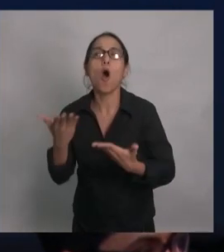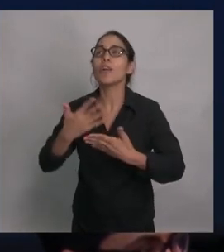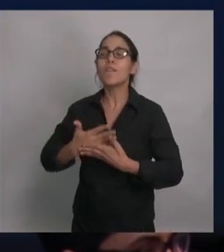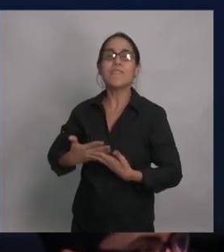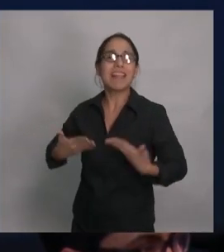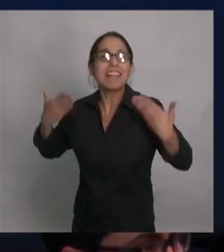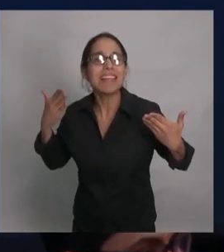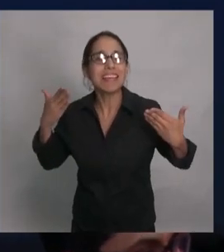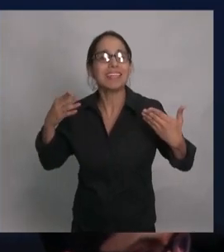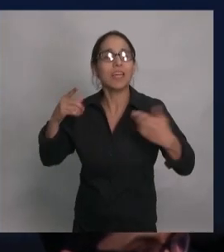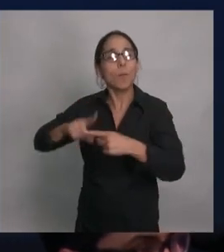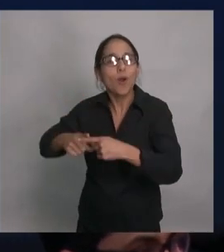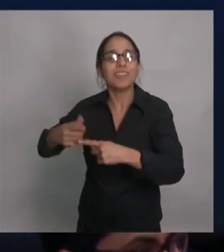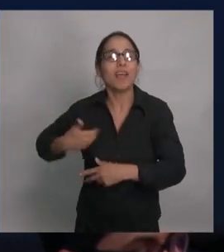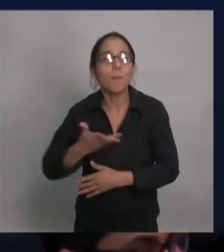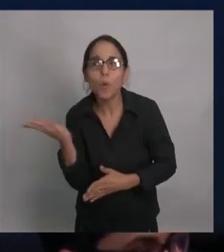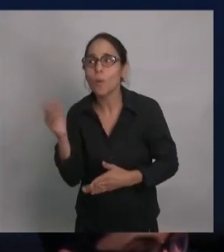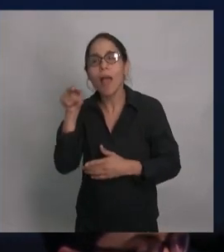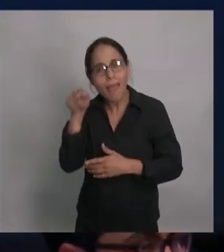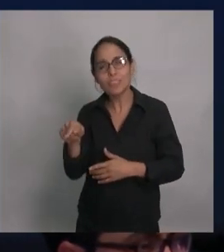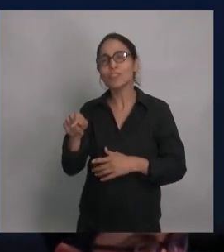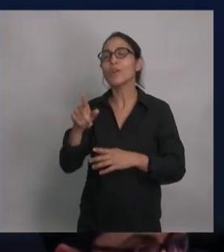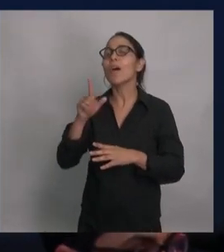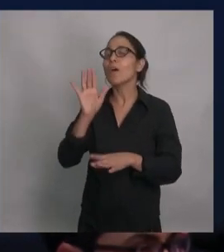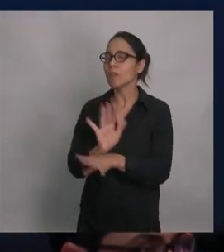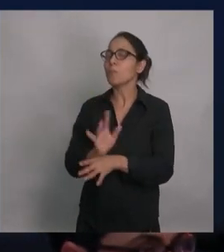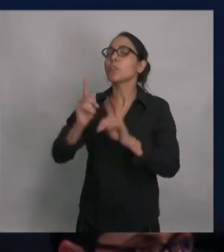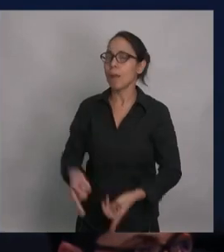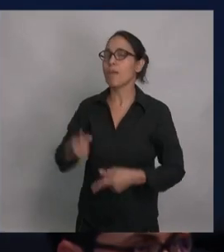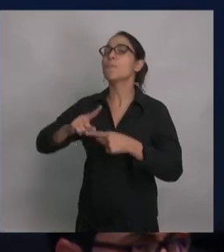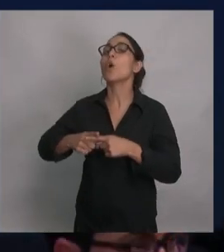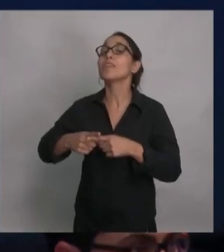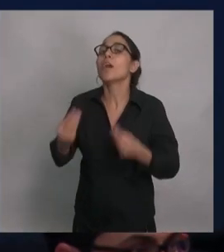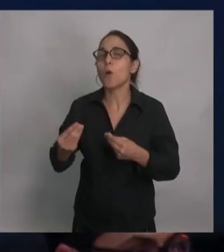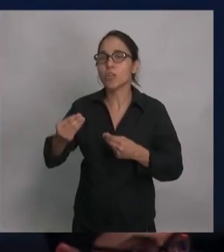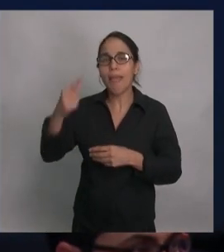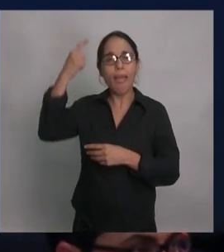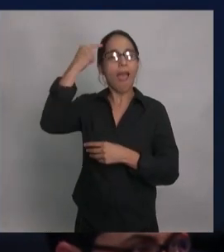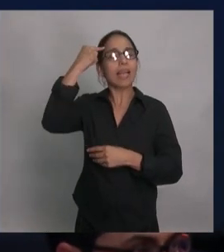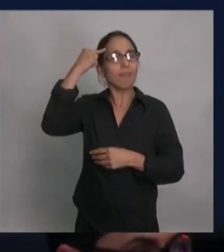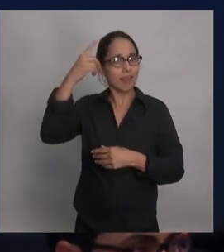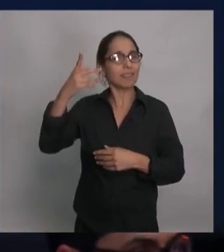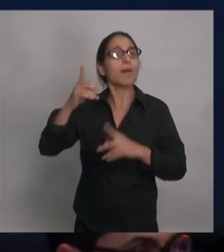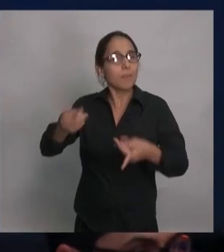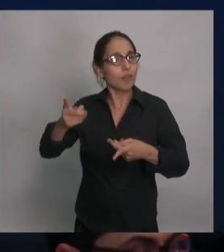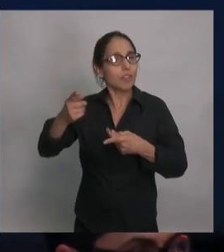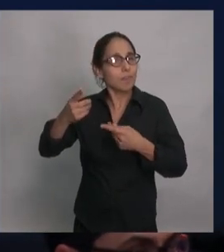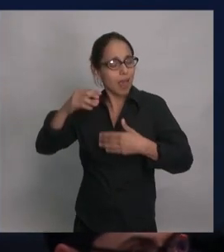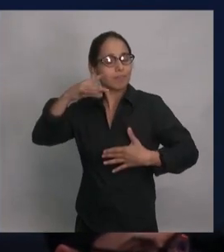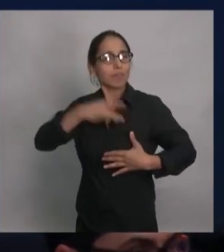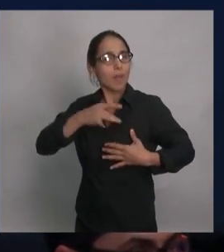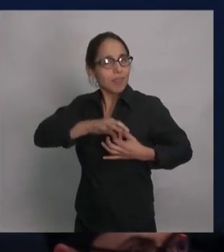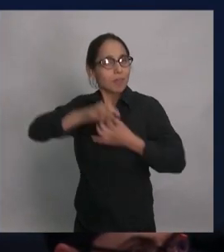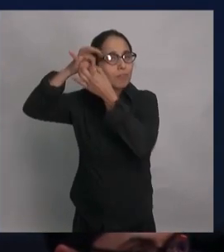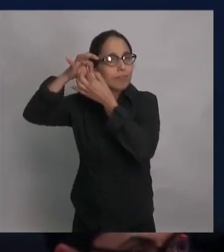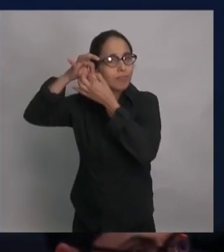Eso también es política. Eso es muy importante porque se hace desde la cabeza, pero con el corazón también. Se hace